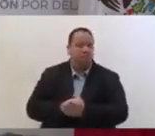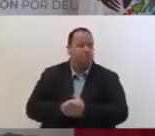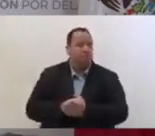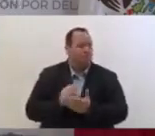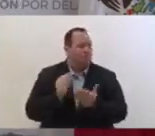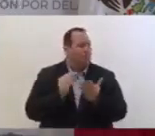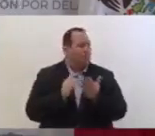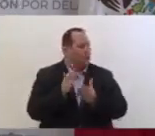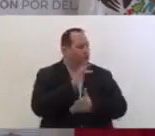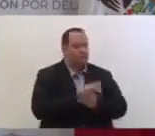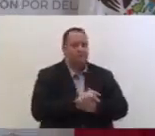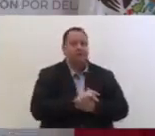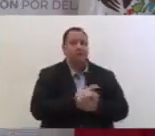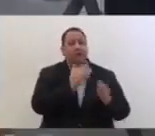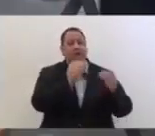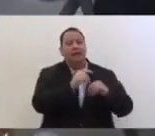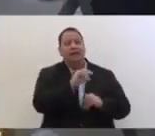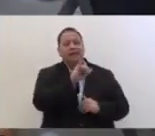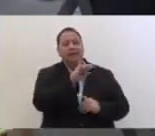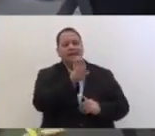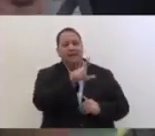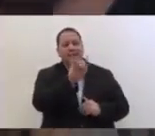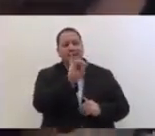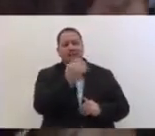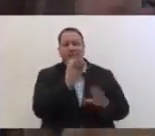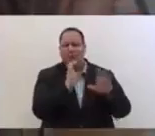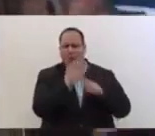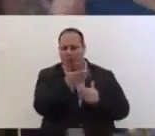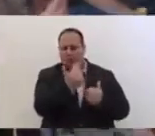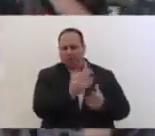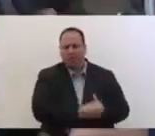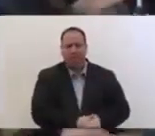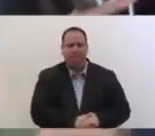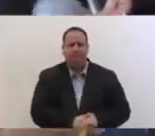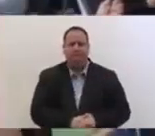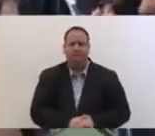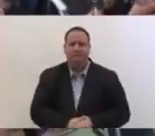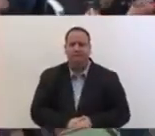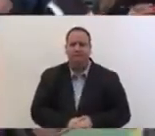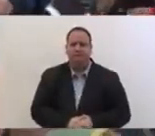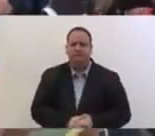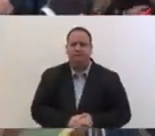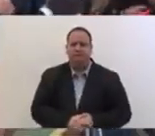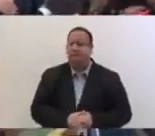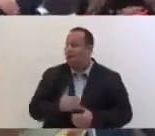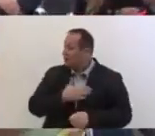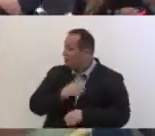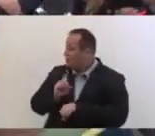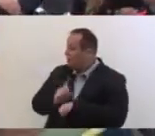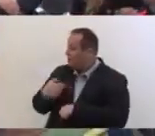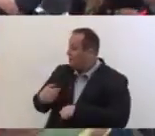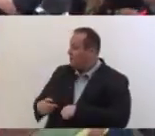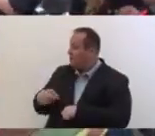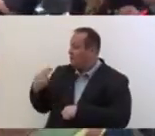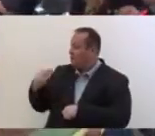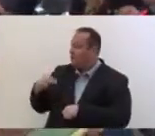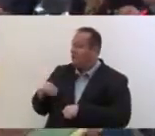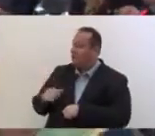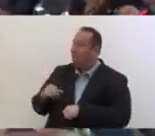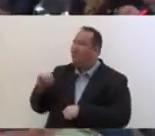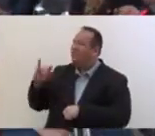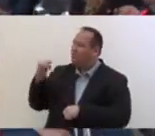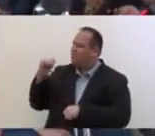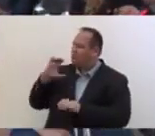Gracias, fiscal. Continuamos, por favor, con Isabel de Tijuana Comunica. Buenos días, mi nombre es Isabel Mendoza de TJ